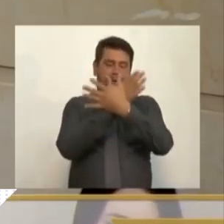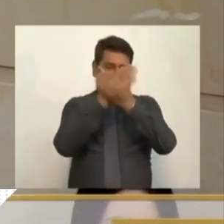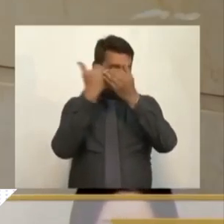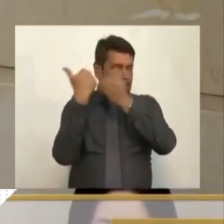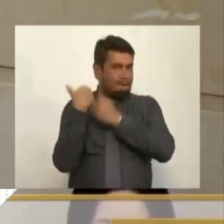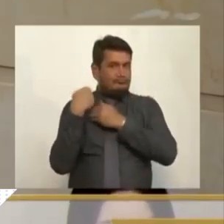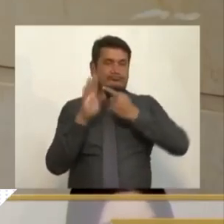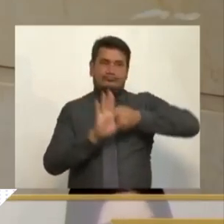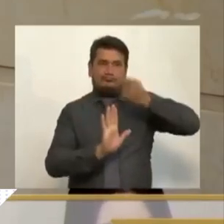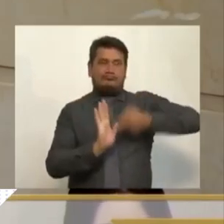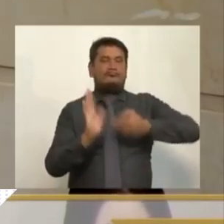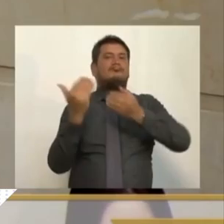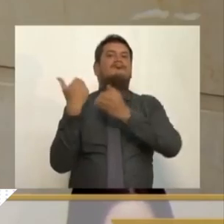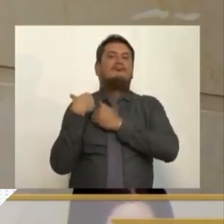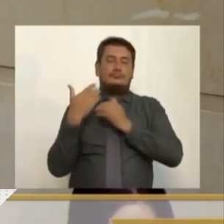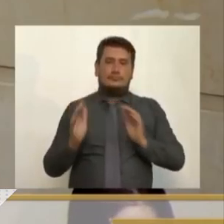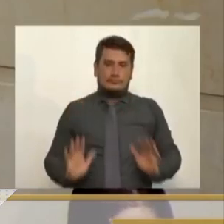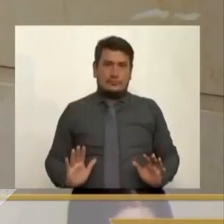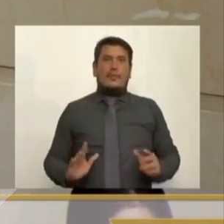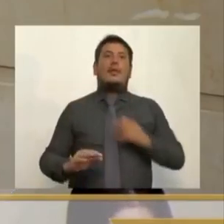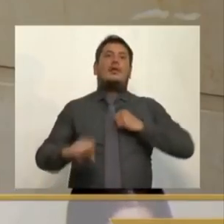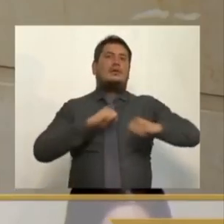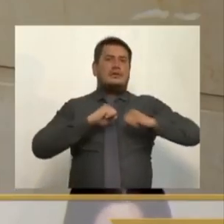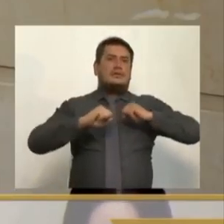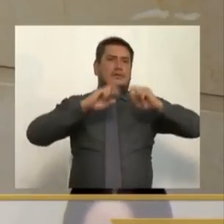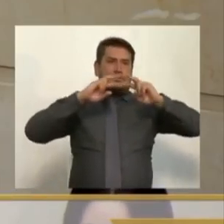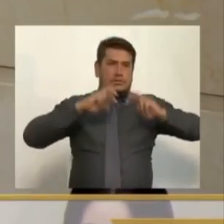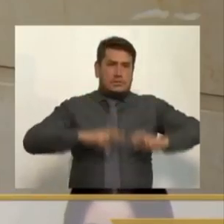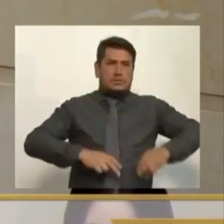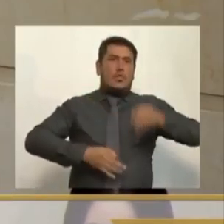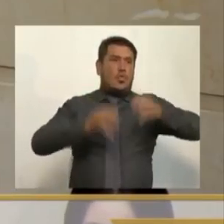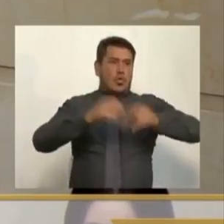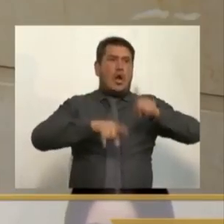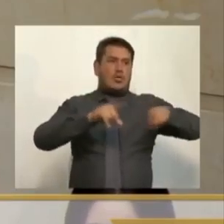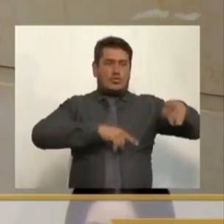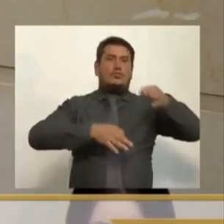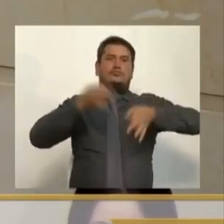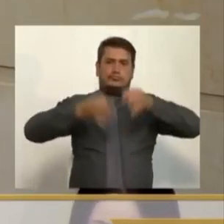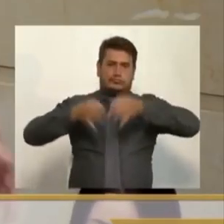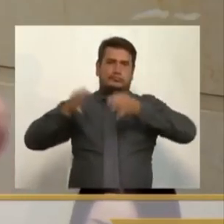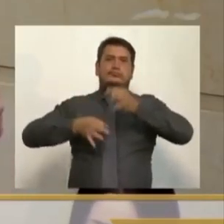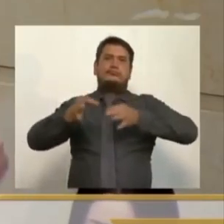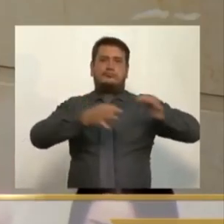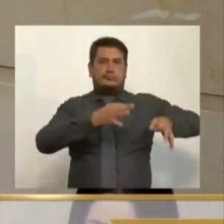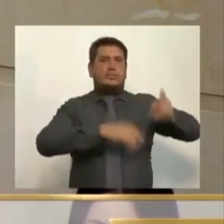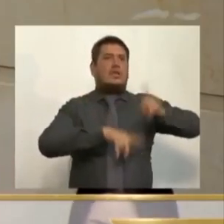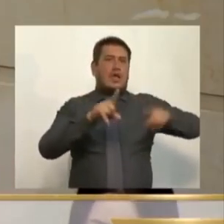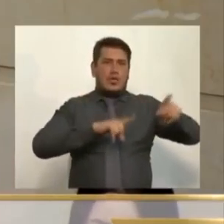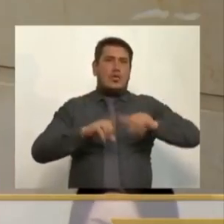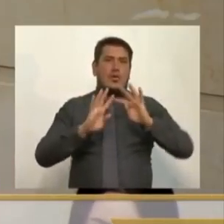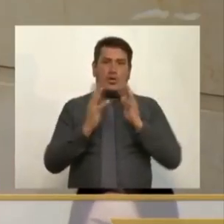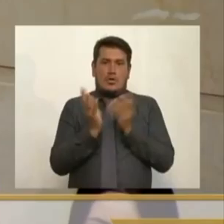y después de haber hecho un estudio exhaustivo también con juristas de aquí del Congreso de la República y con muchos senadores